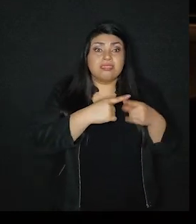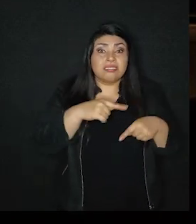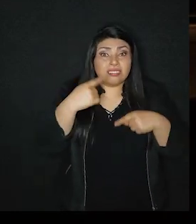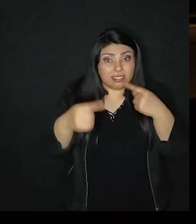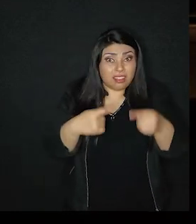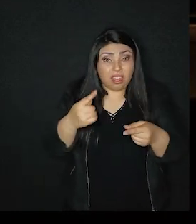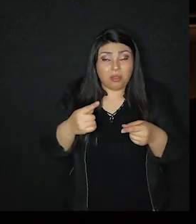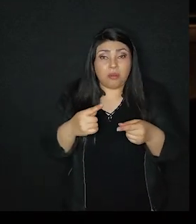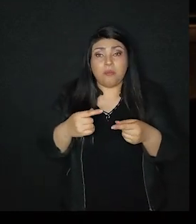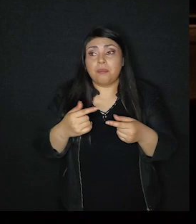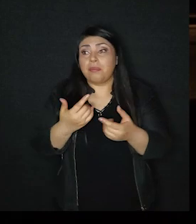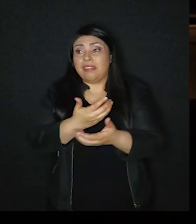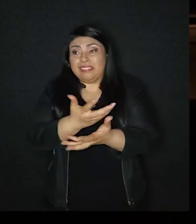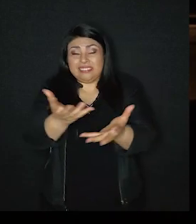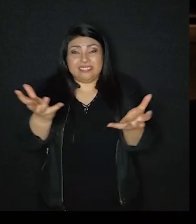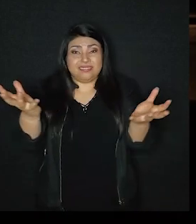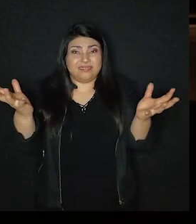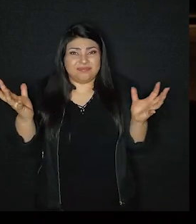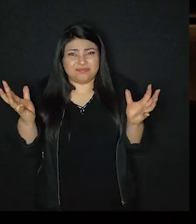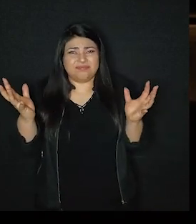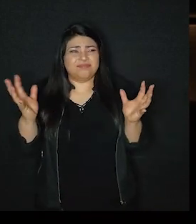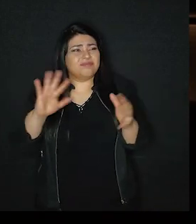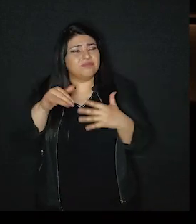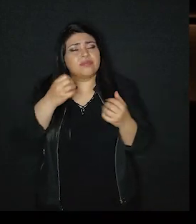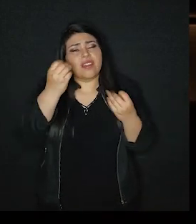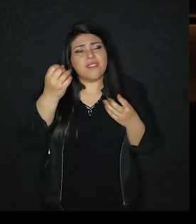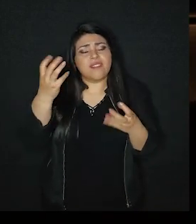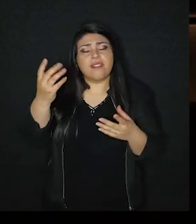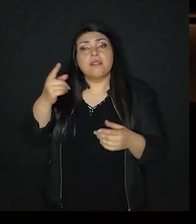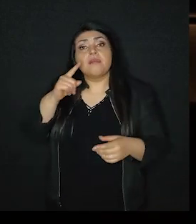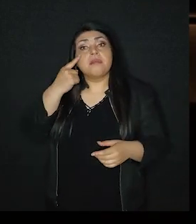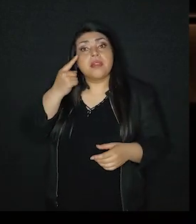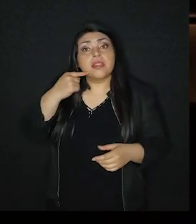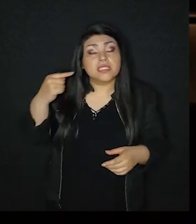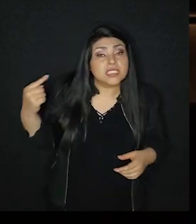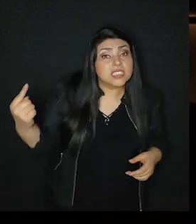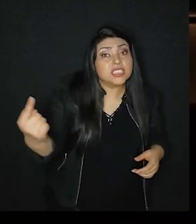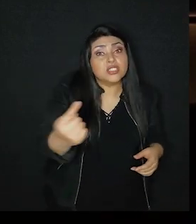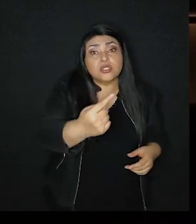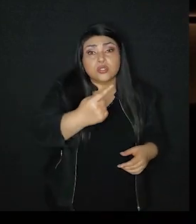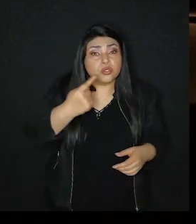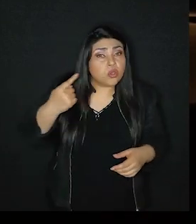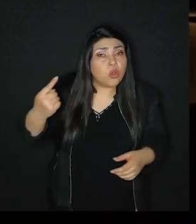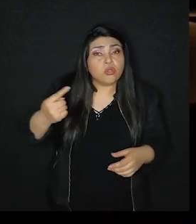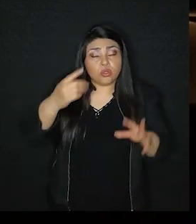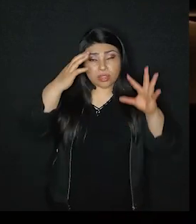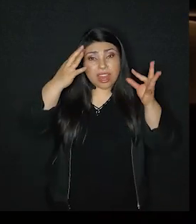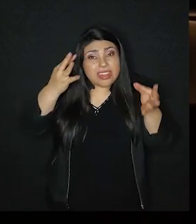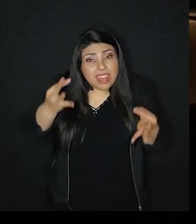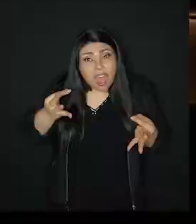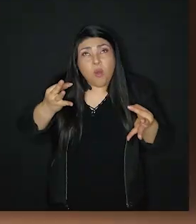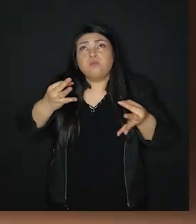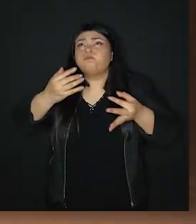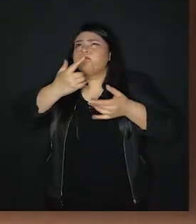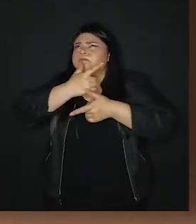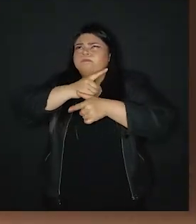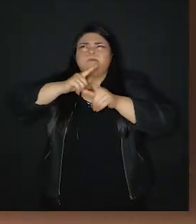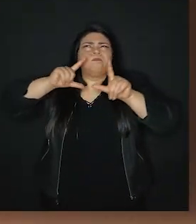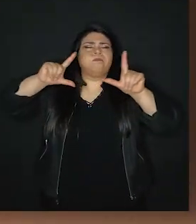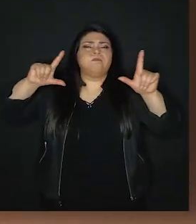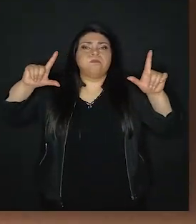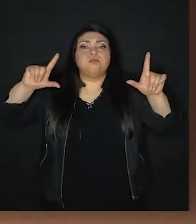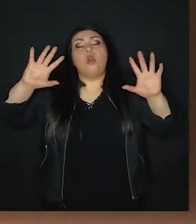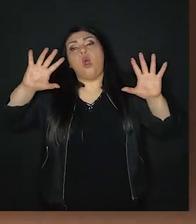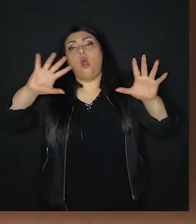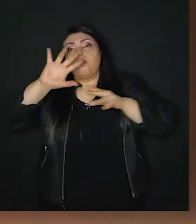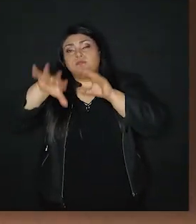juntos aten en el en la tierra será atado en el cielo y lo que desaten en la tierra será desatado en el cielo Pablo decía